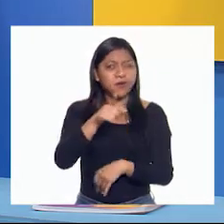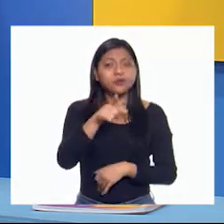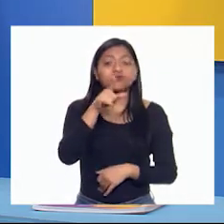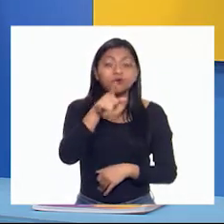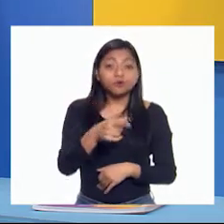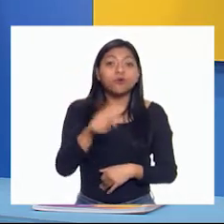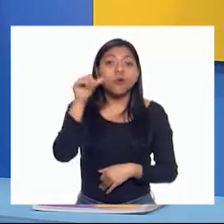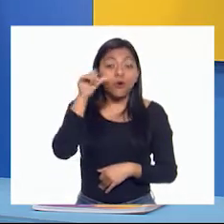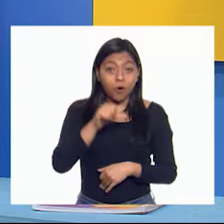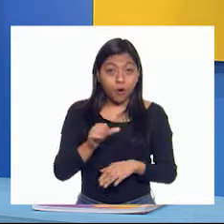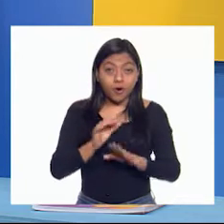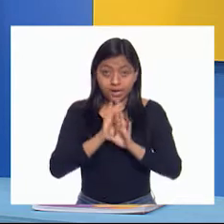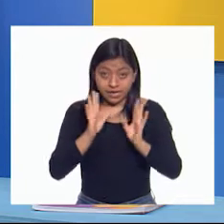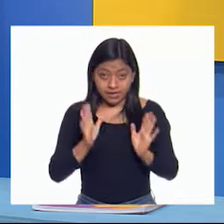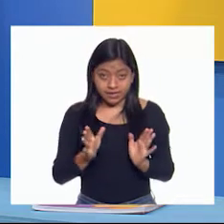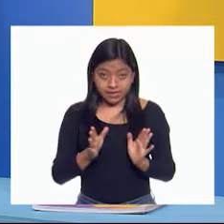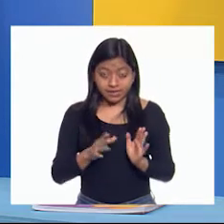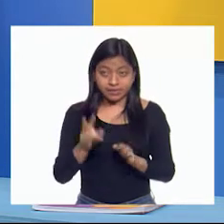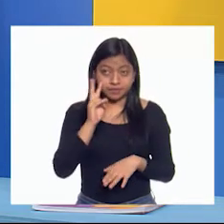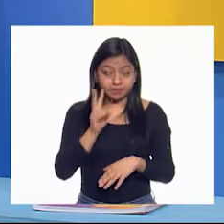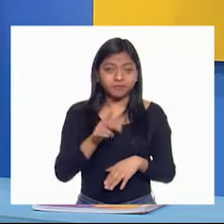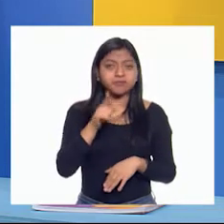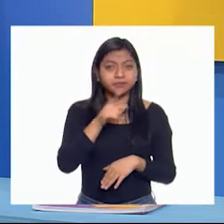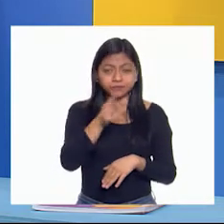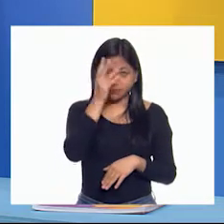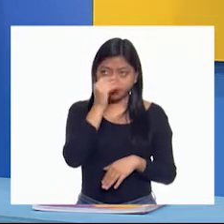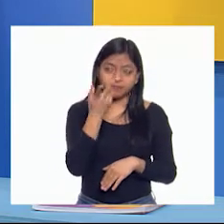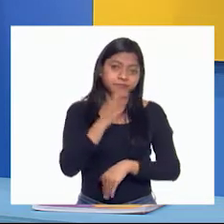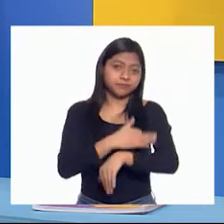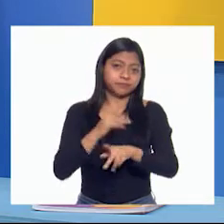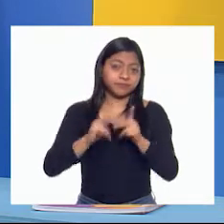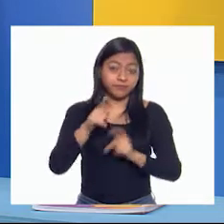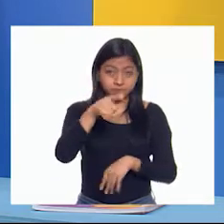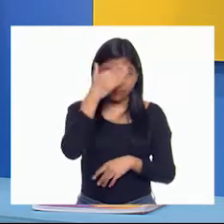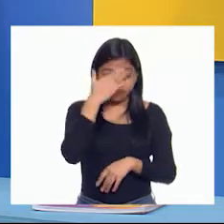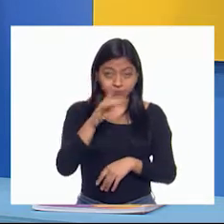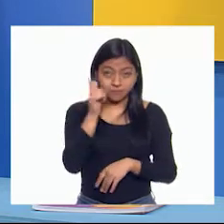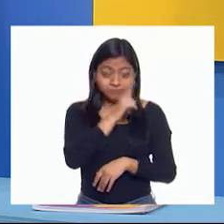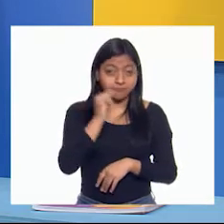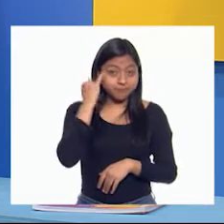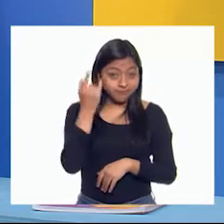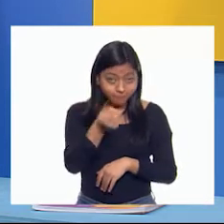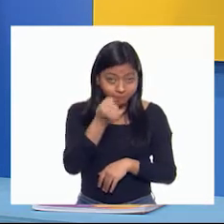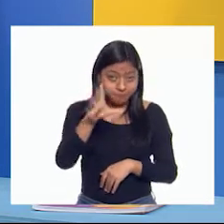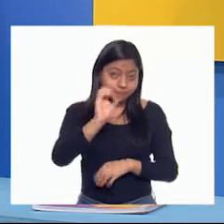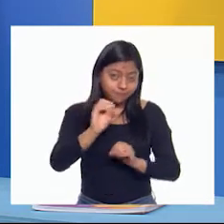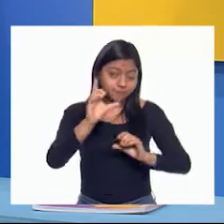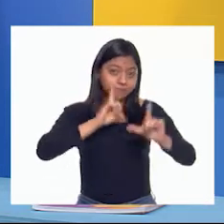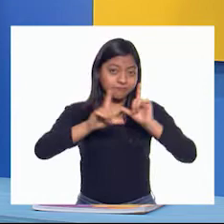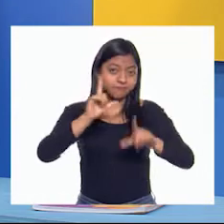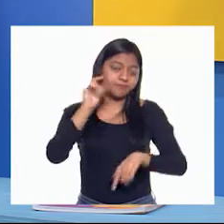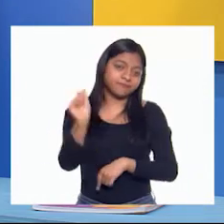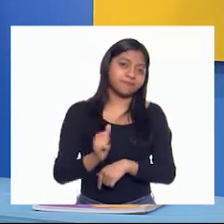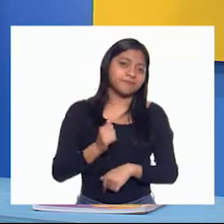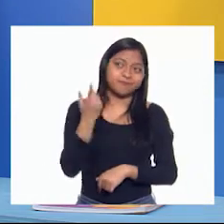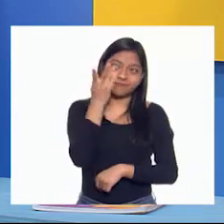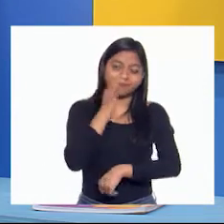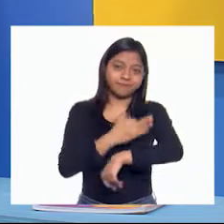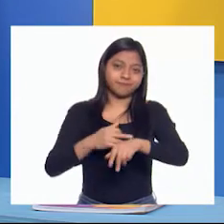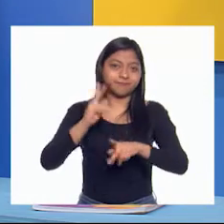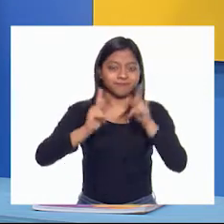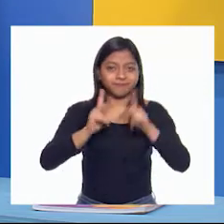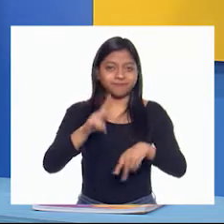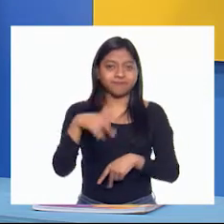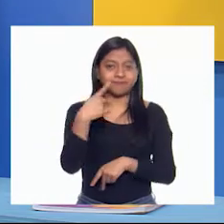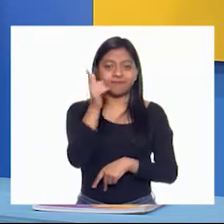familia. Si tienes la fortuna de hablar una lengua indígena, aprovecha este momento para practicarla y platica con tu familia en tu lengua materna. Por